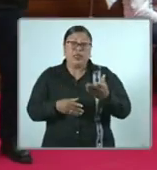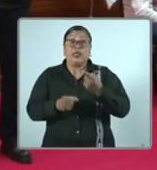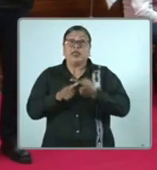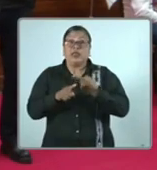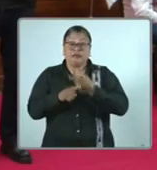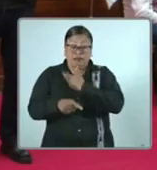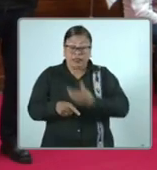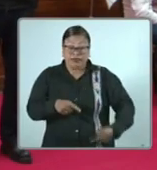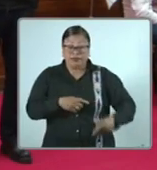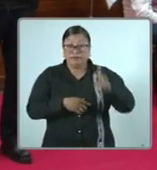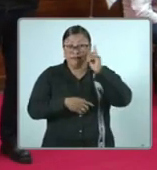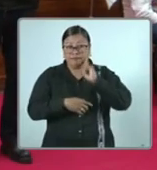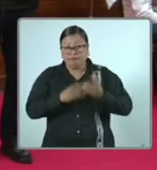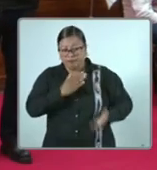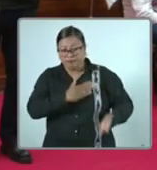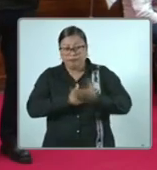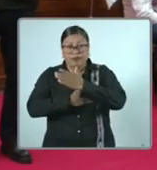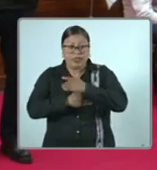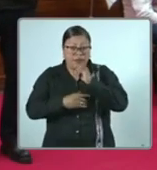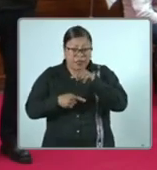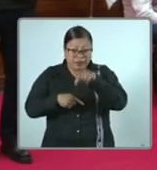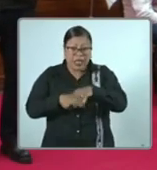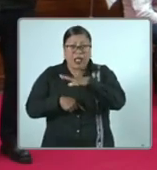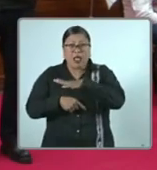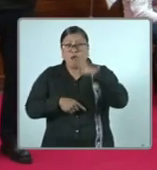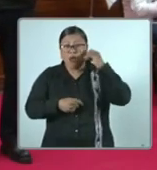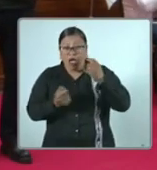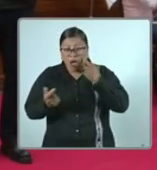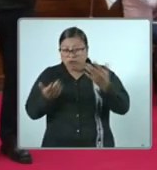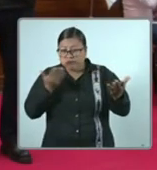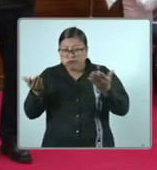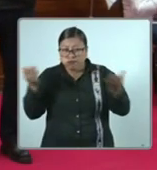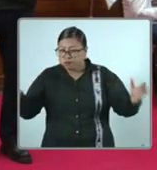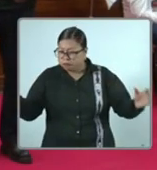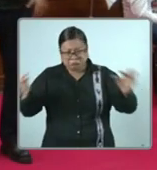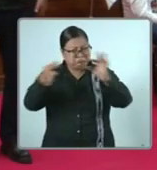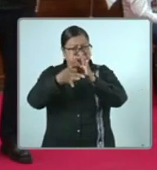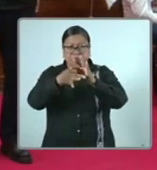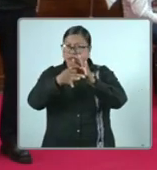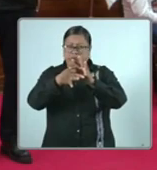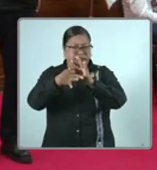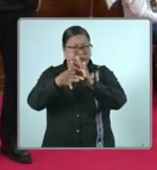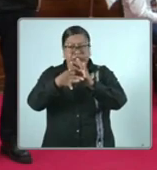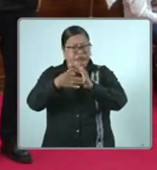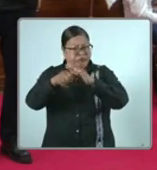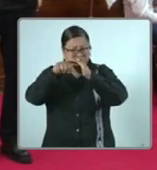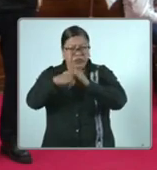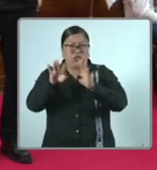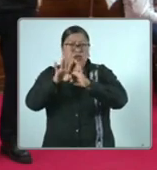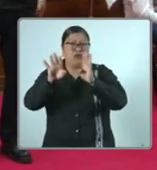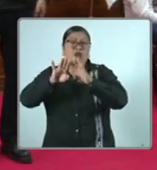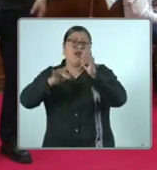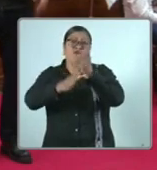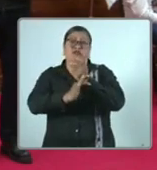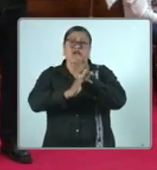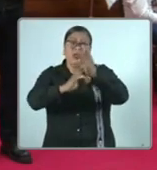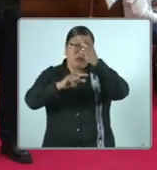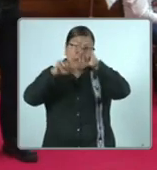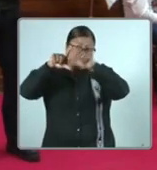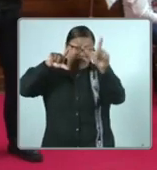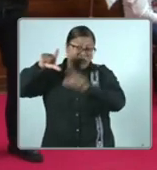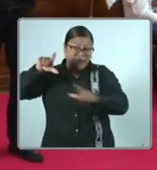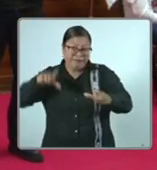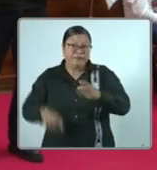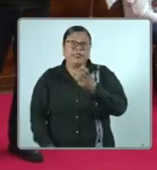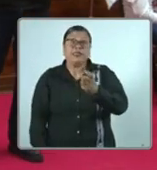sh y lo que tenemos en Oaxaca prácticamente estamos homologados al marco nacional y consideramos que esto